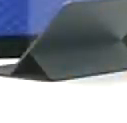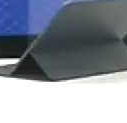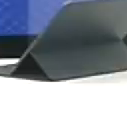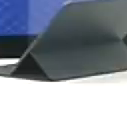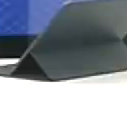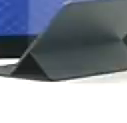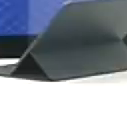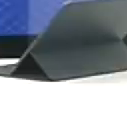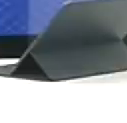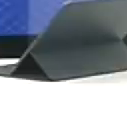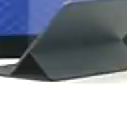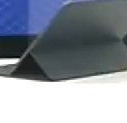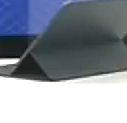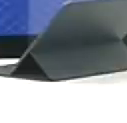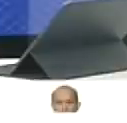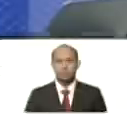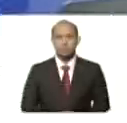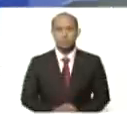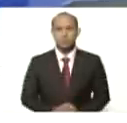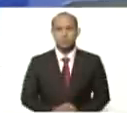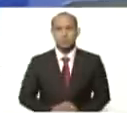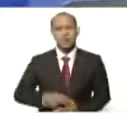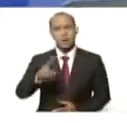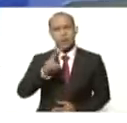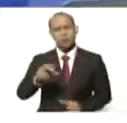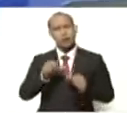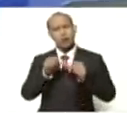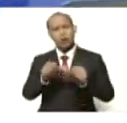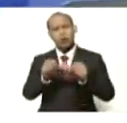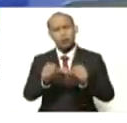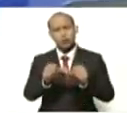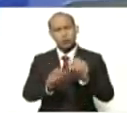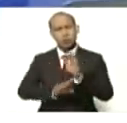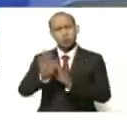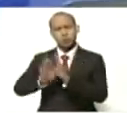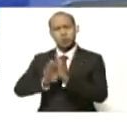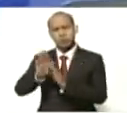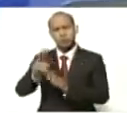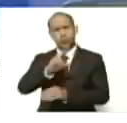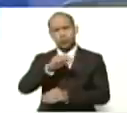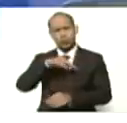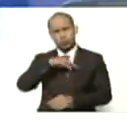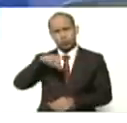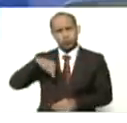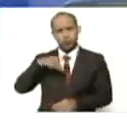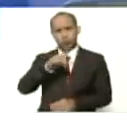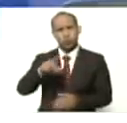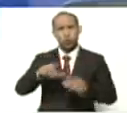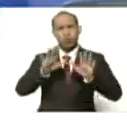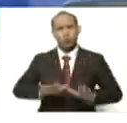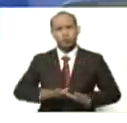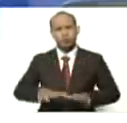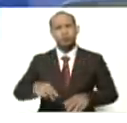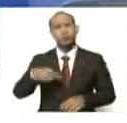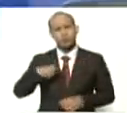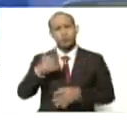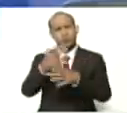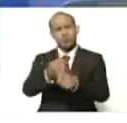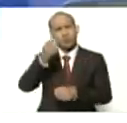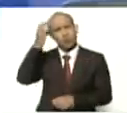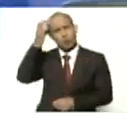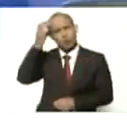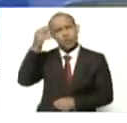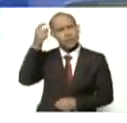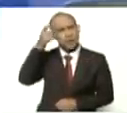así es venezuela no se detiene no solo no nos vamos a detener confío en la conciencia del pueblo de venezuela